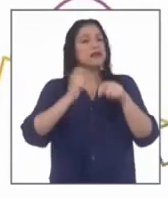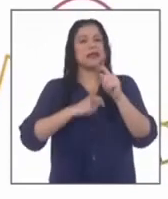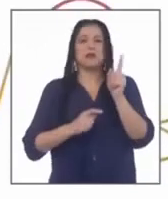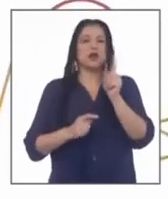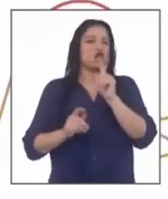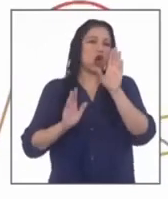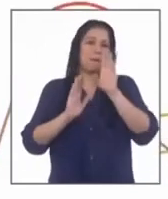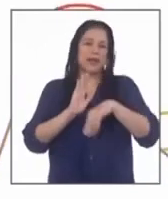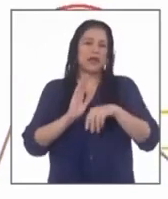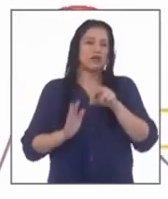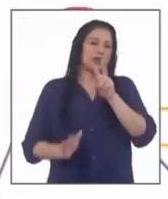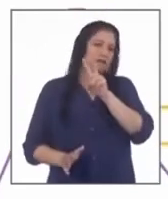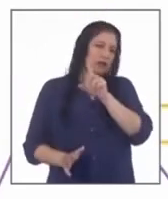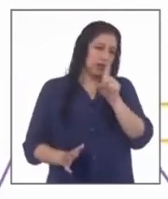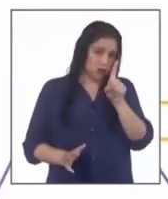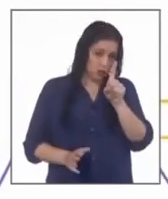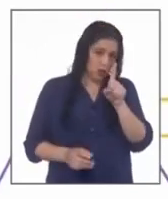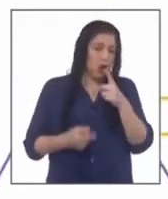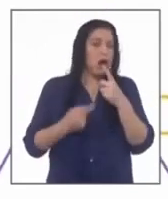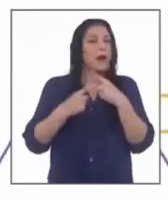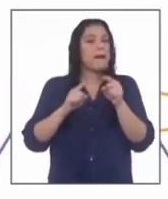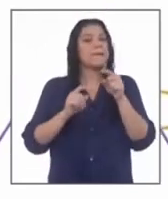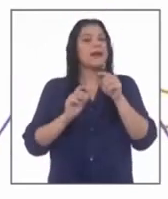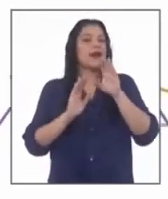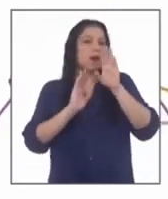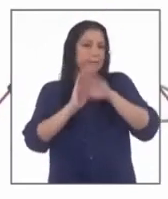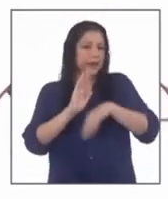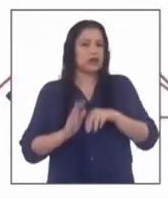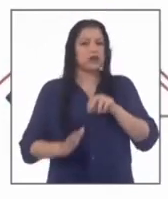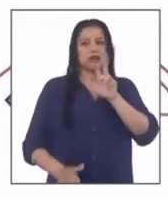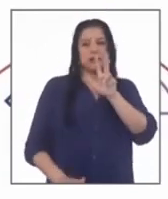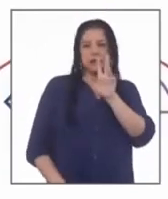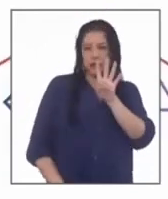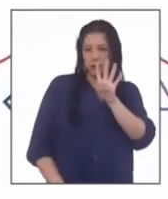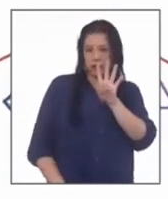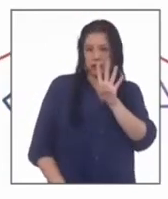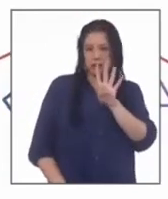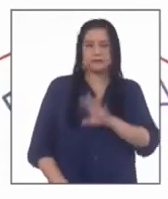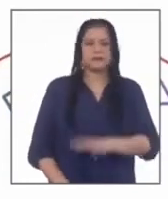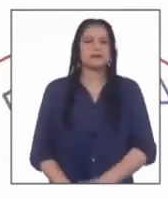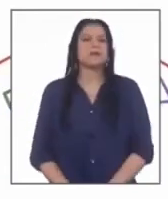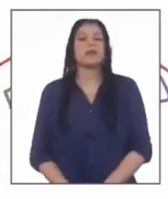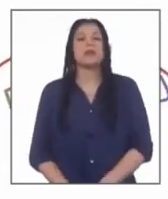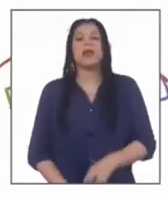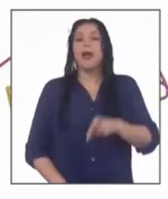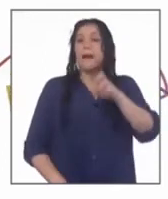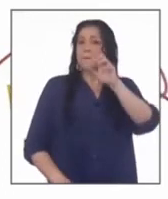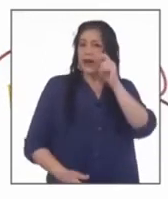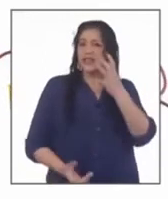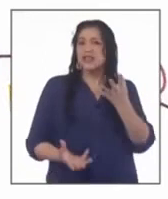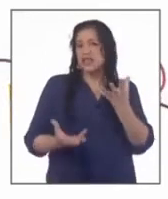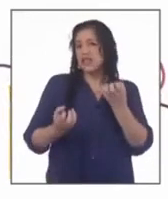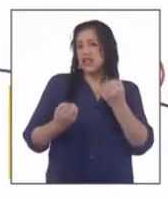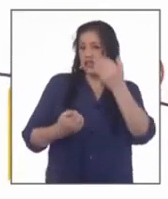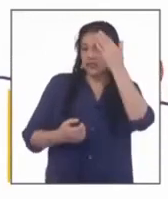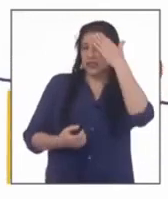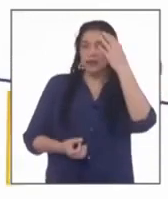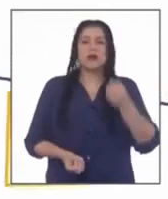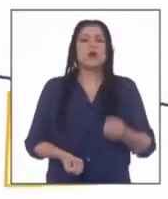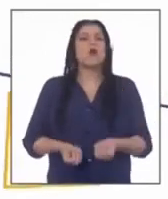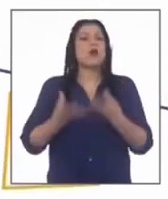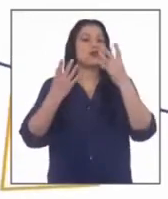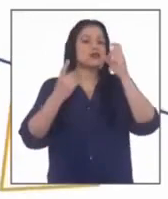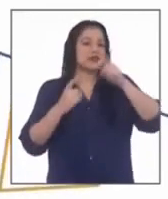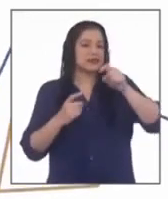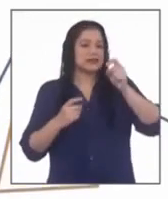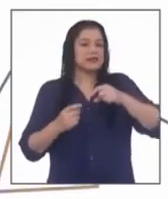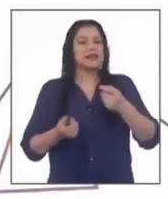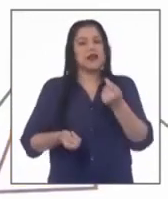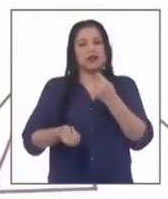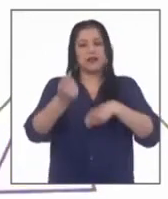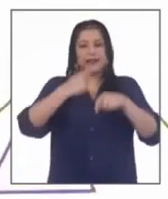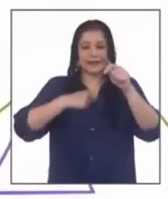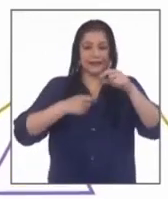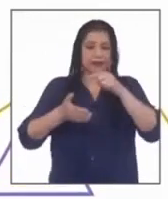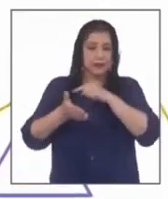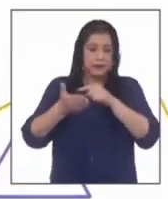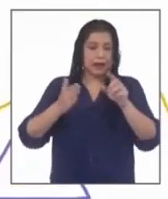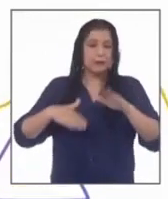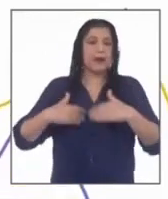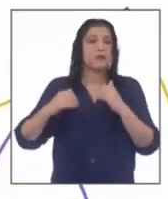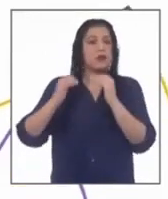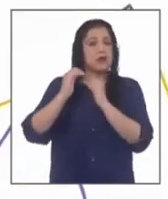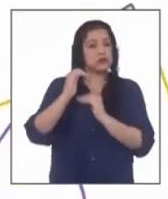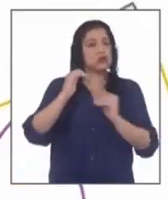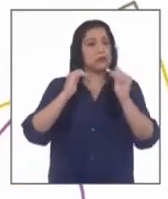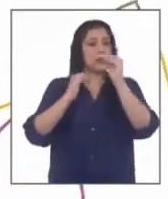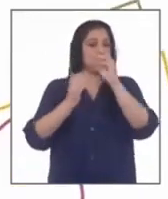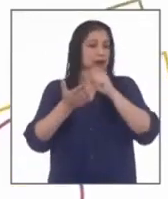no menos de 21 trajes, pero menos de 34. Patricia desea saber cuántos trajes han debido vender como mínimo esta semana para superar